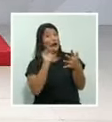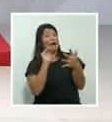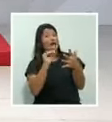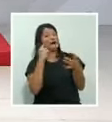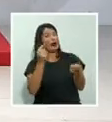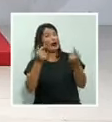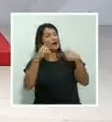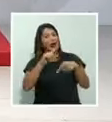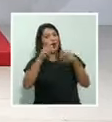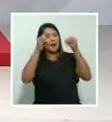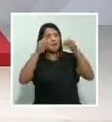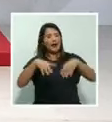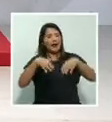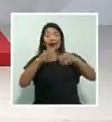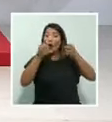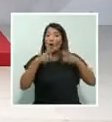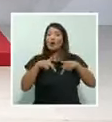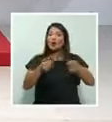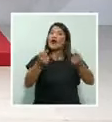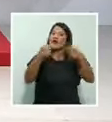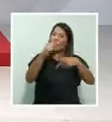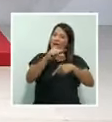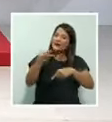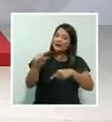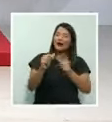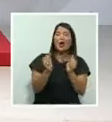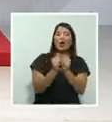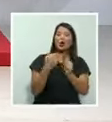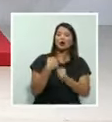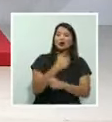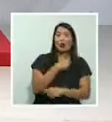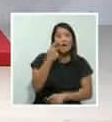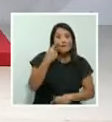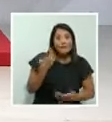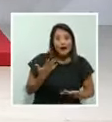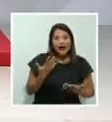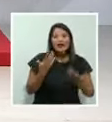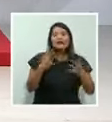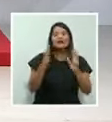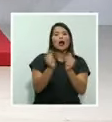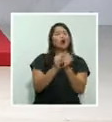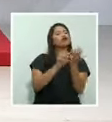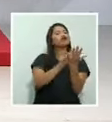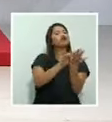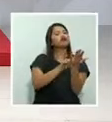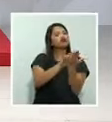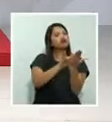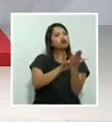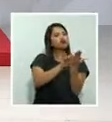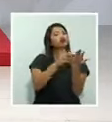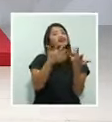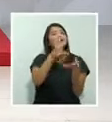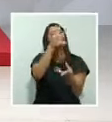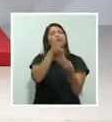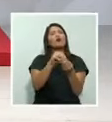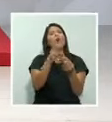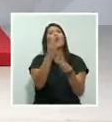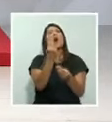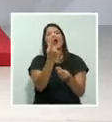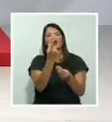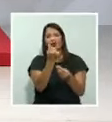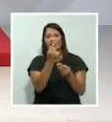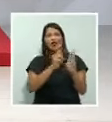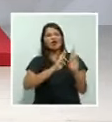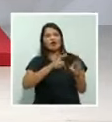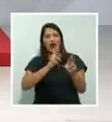estar la próxima semana aquí con nosotros. Y ya, miren, con calculadora en mano, sumamos y tenemos